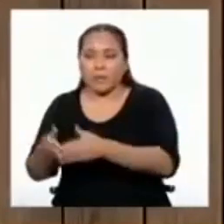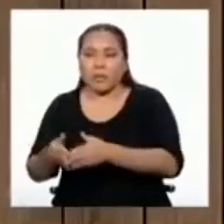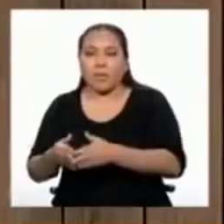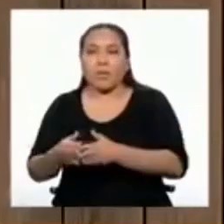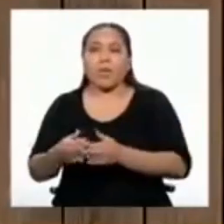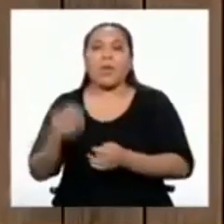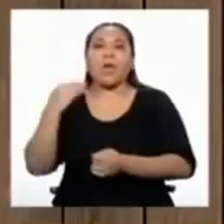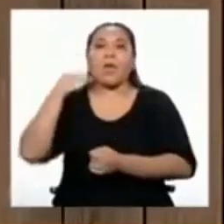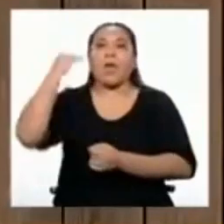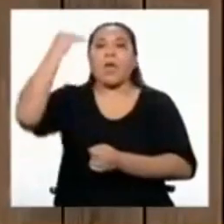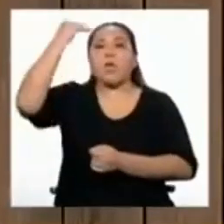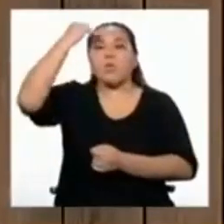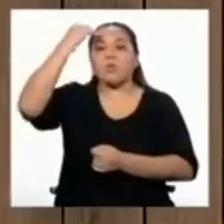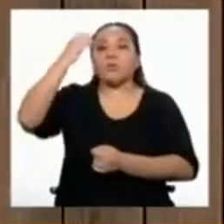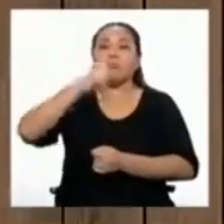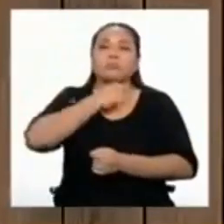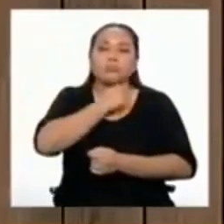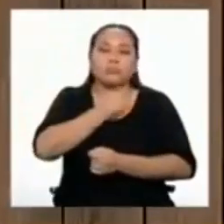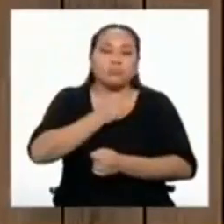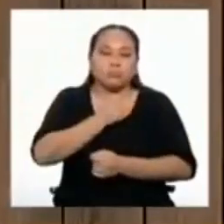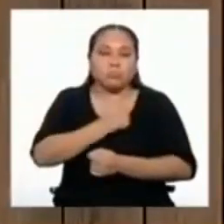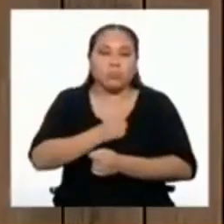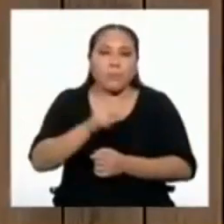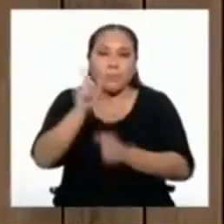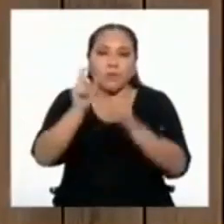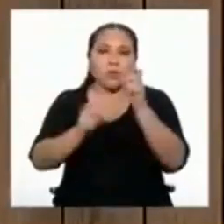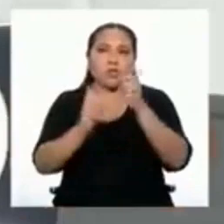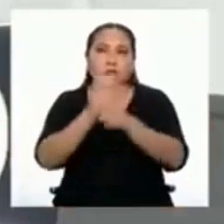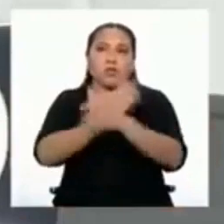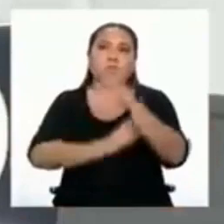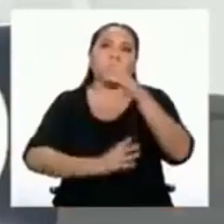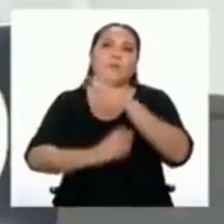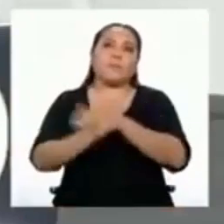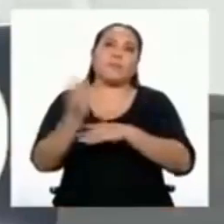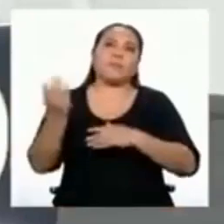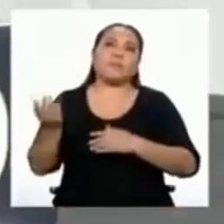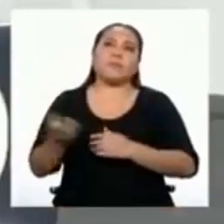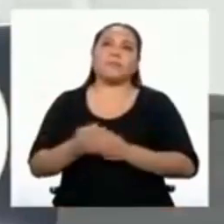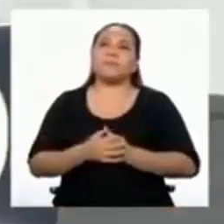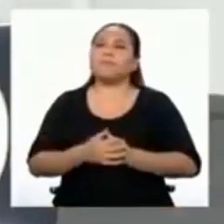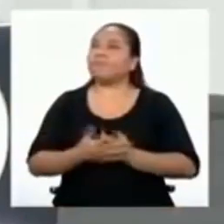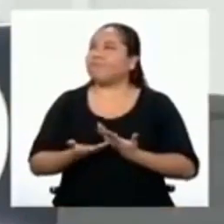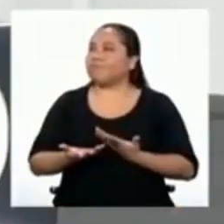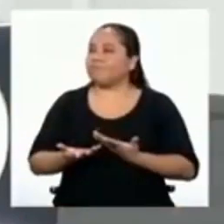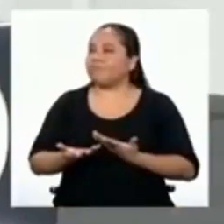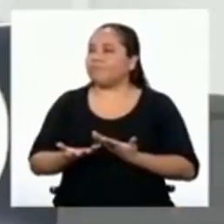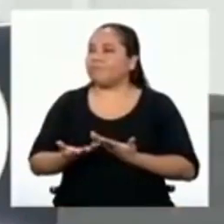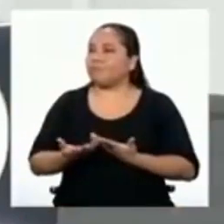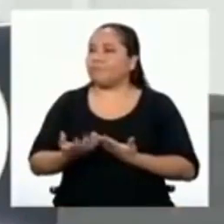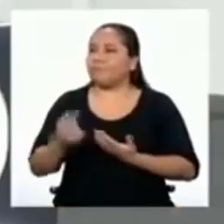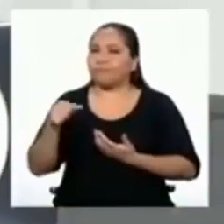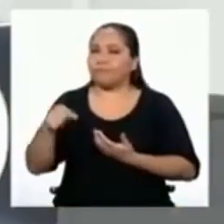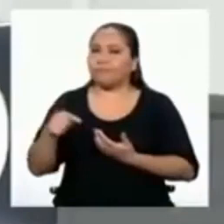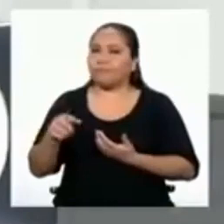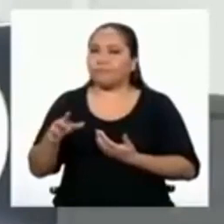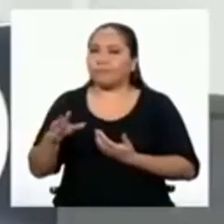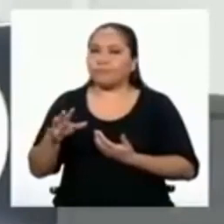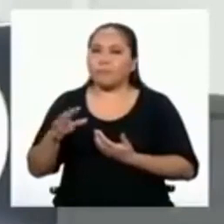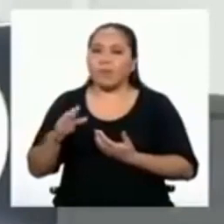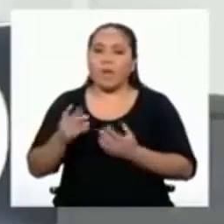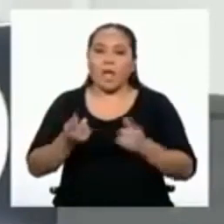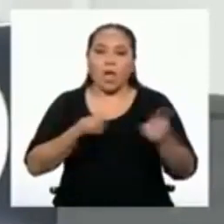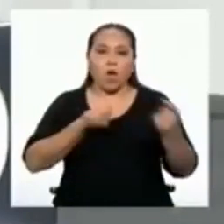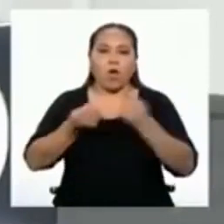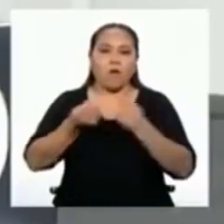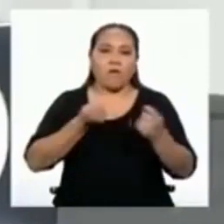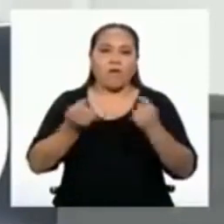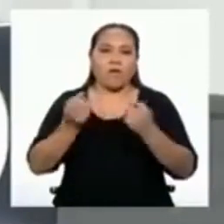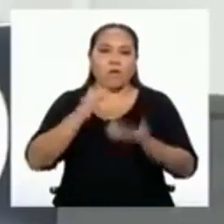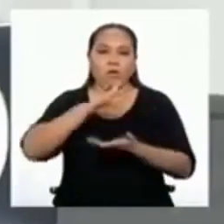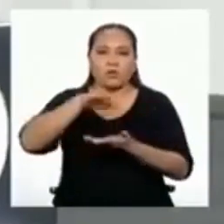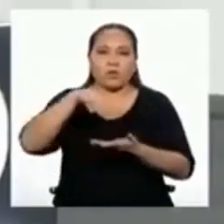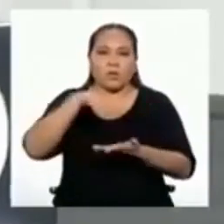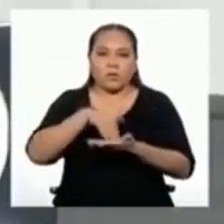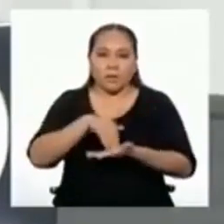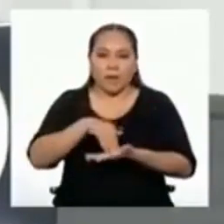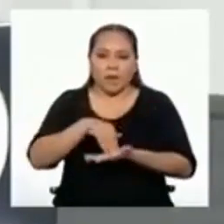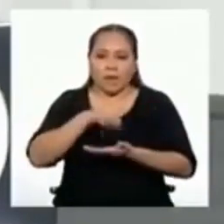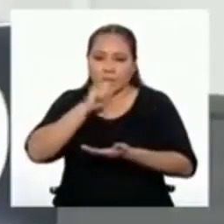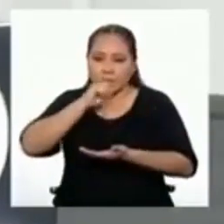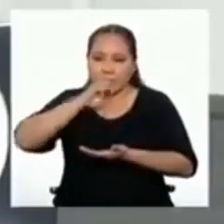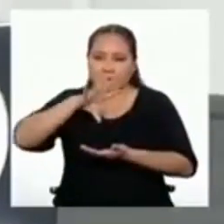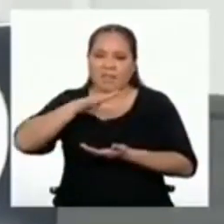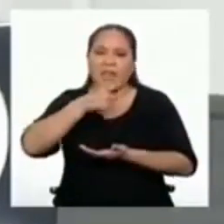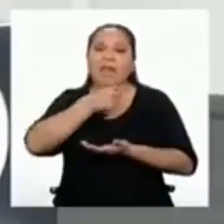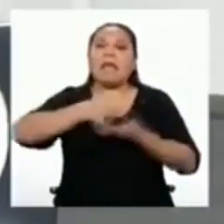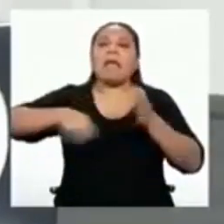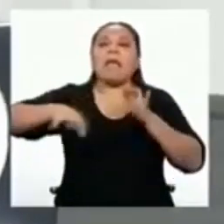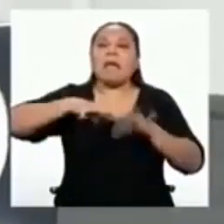adultas mayores y personas con discapacidad. Entonces, es como que el gobierno central dice qué es lo que debemos